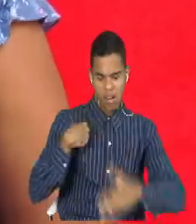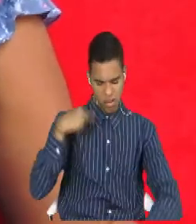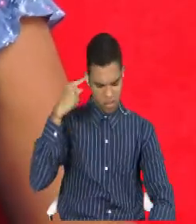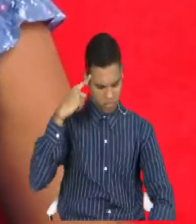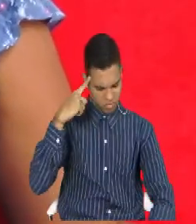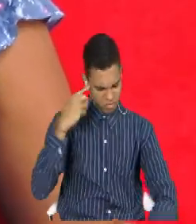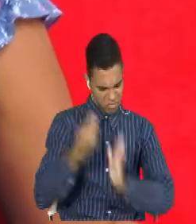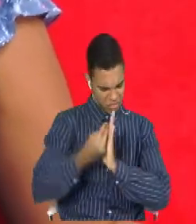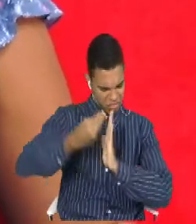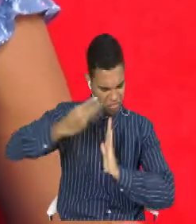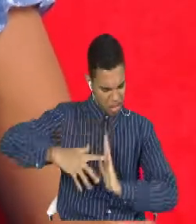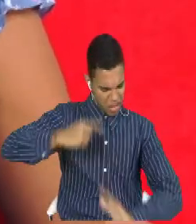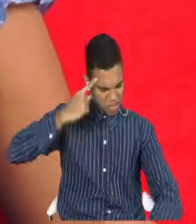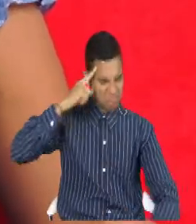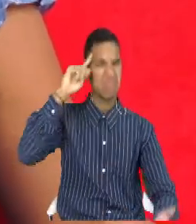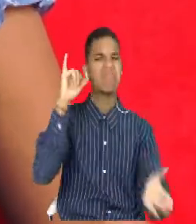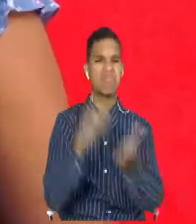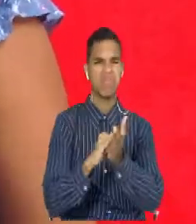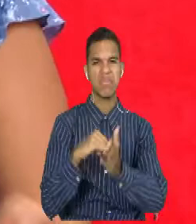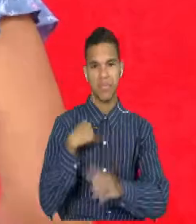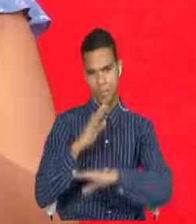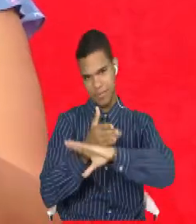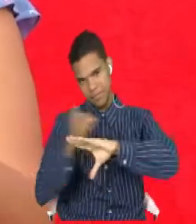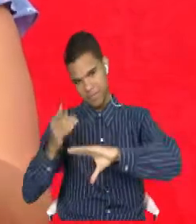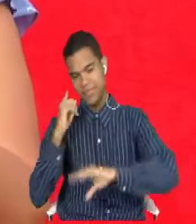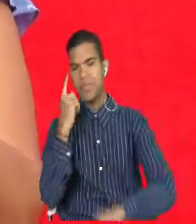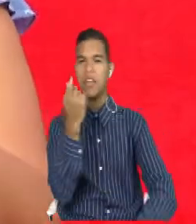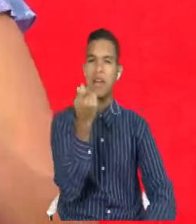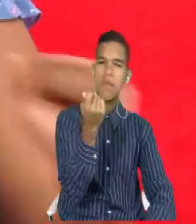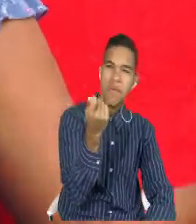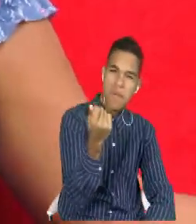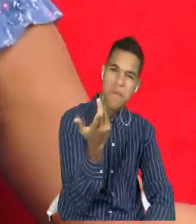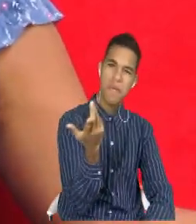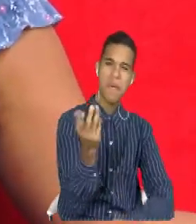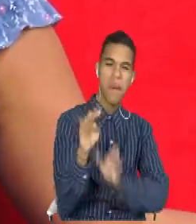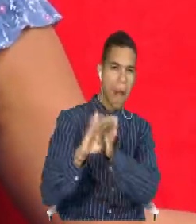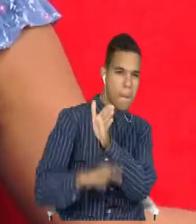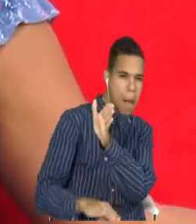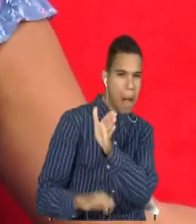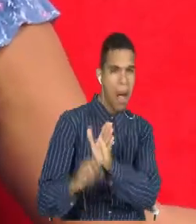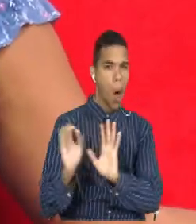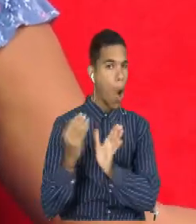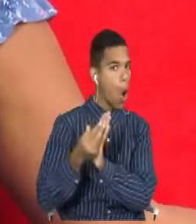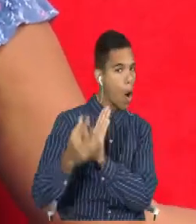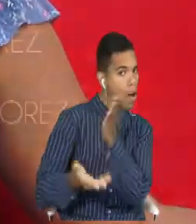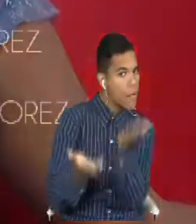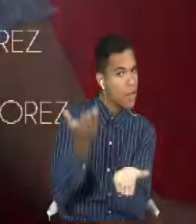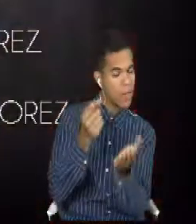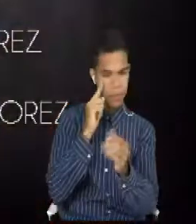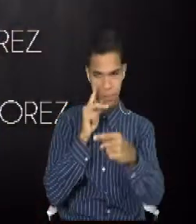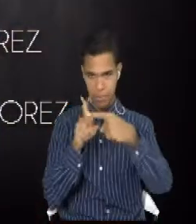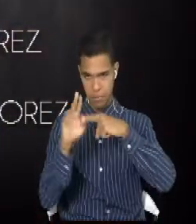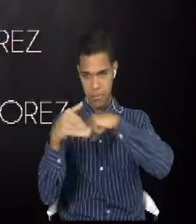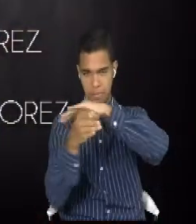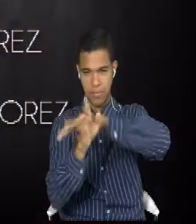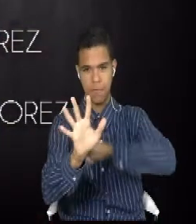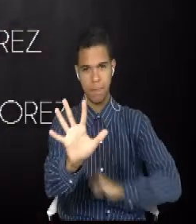es muy costoso. No, ahorita le vamos a contar un poco de cuáles son esos precios que usted puede encontrar. Nos vamos a la pausa y ya